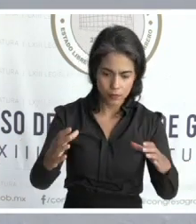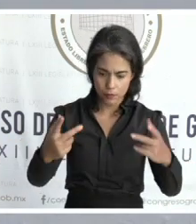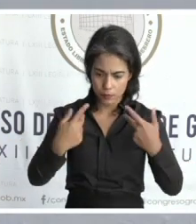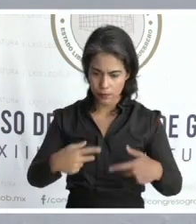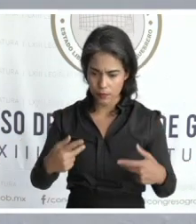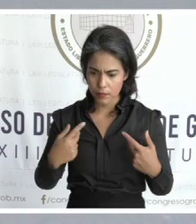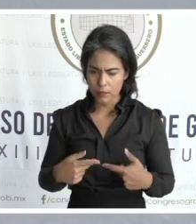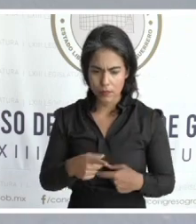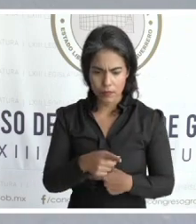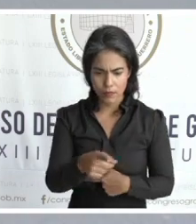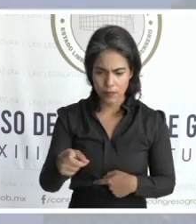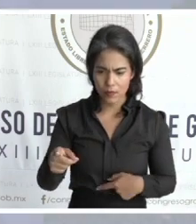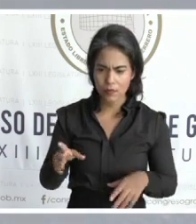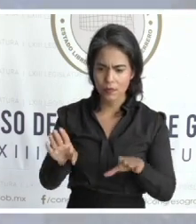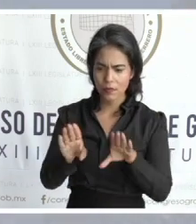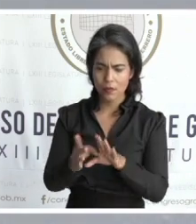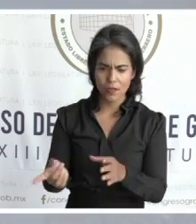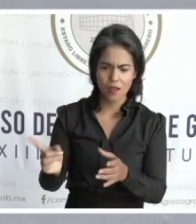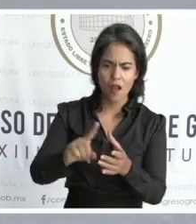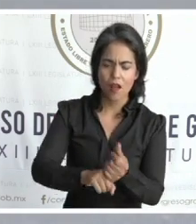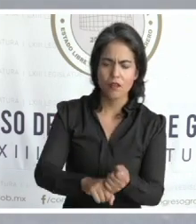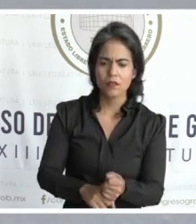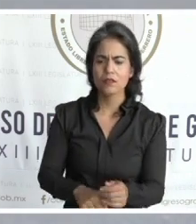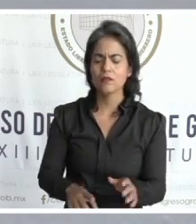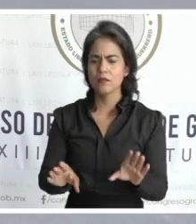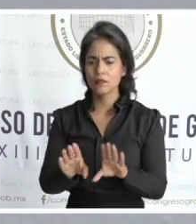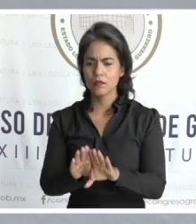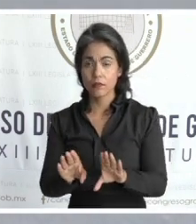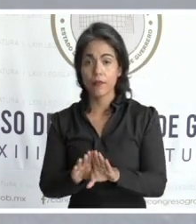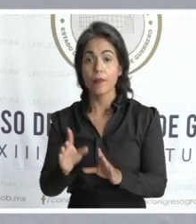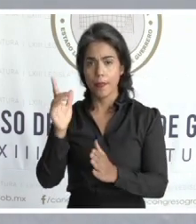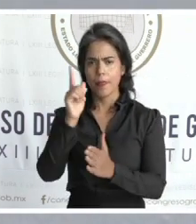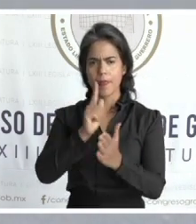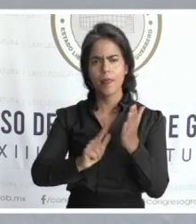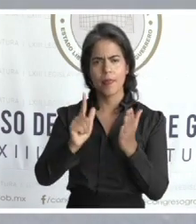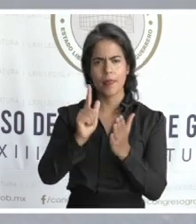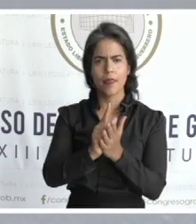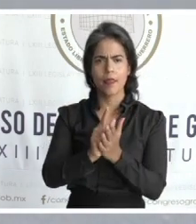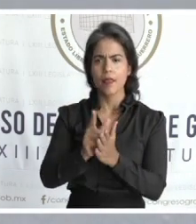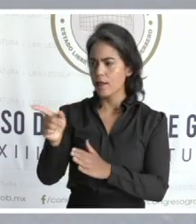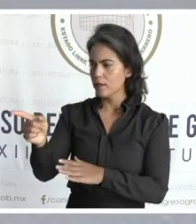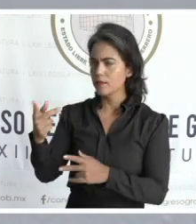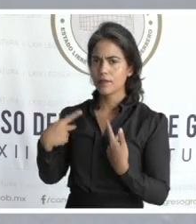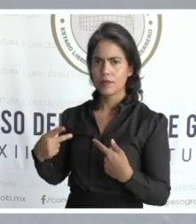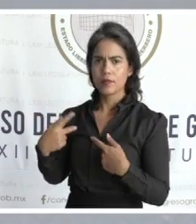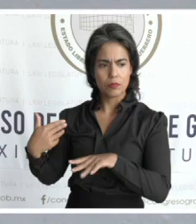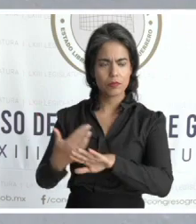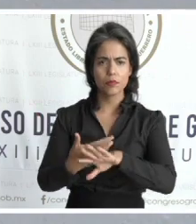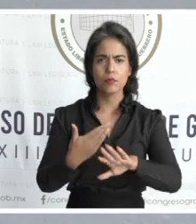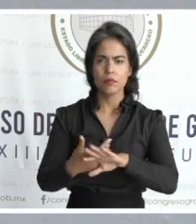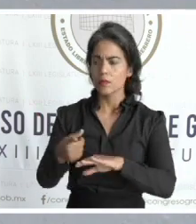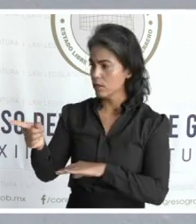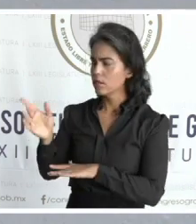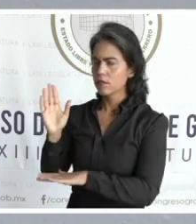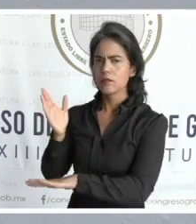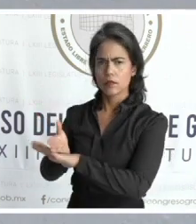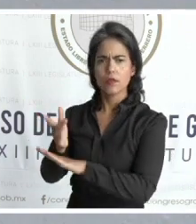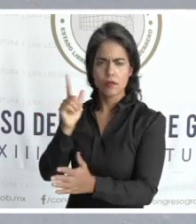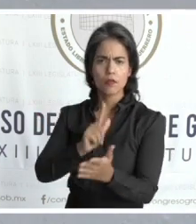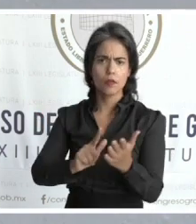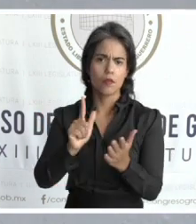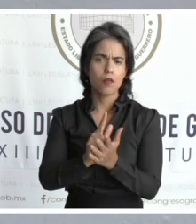formando. Hay leyes que castigan severamente los actos de violencia en contra de las personas.